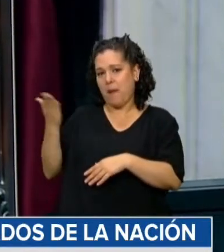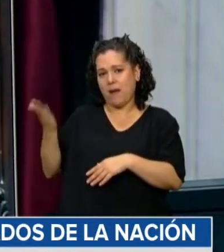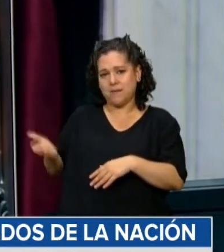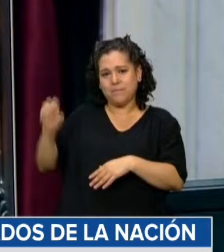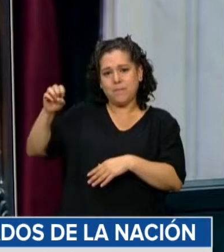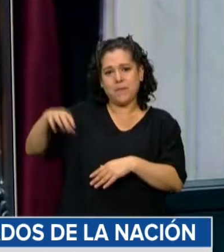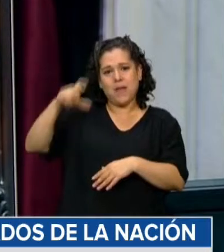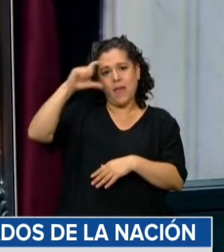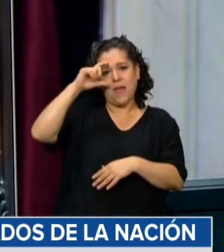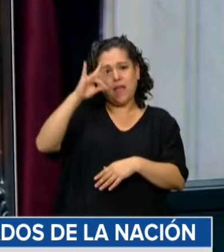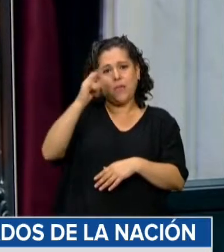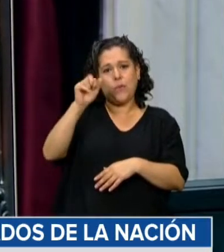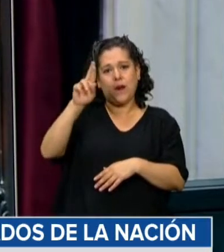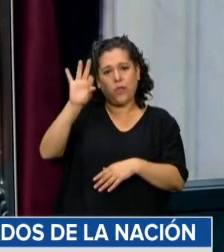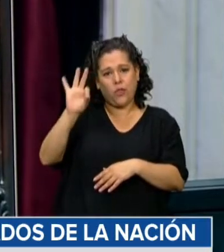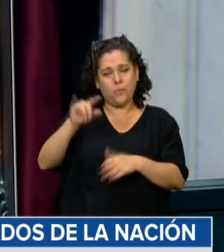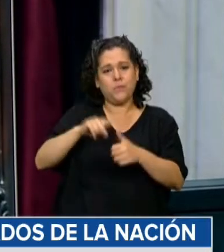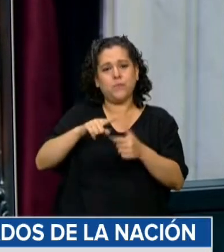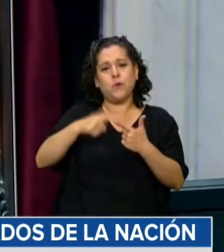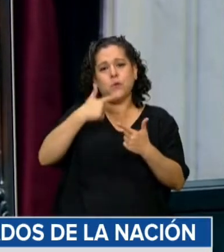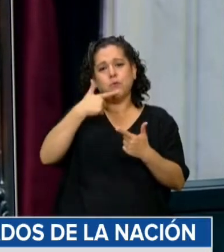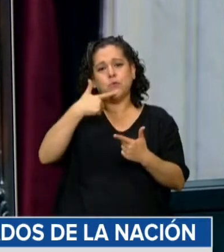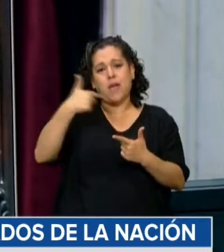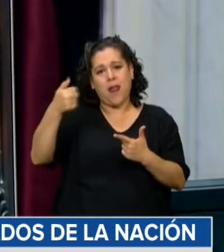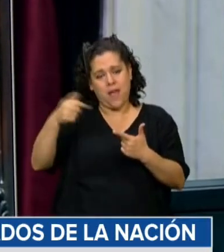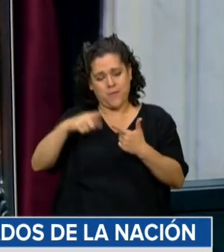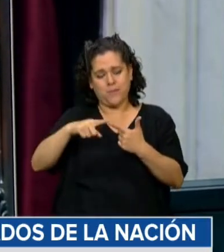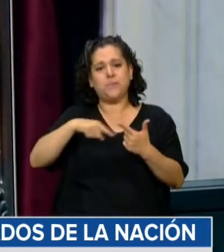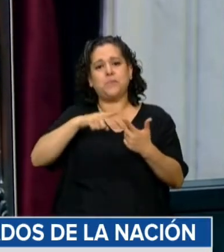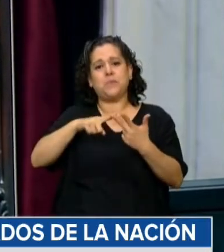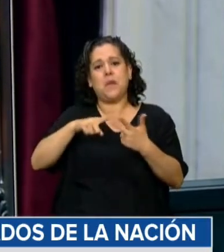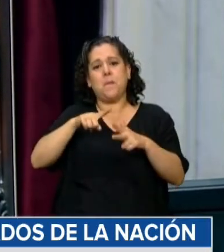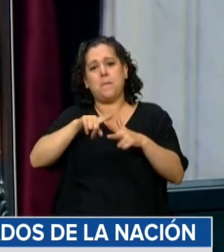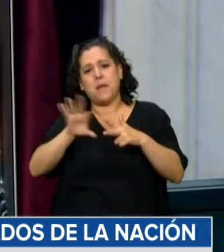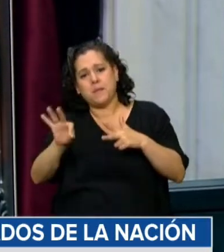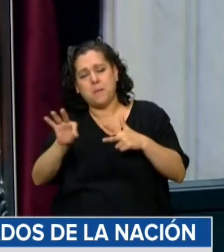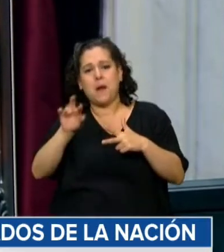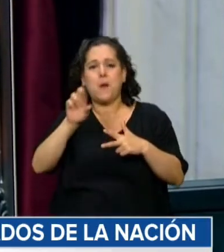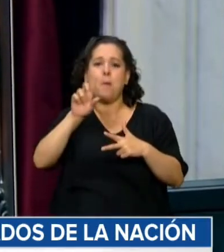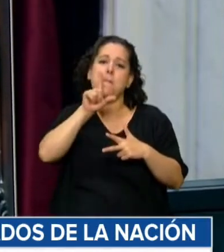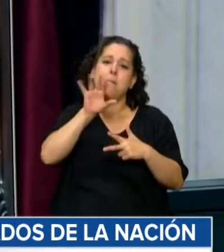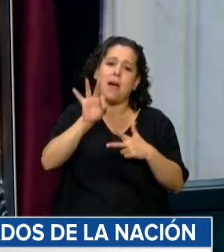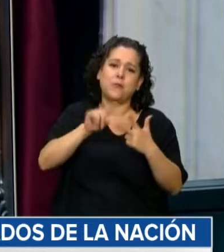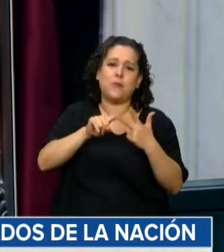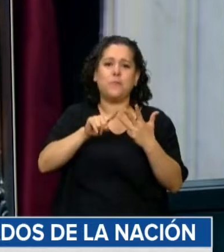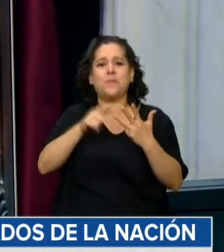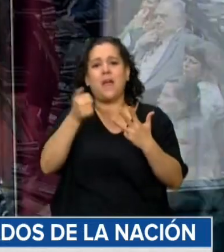Eduardo, Susana, mis hermanos, Tato y Adrián,